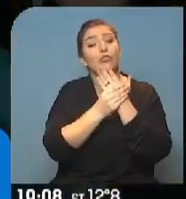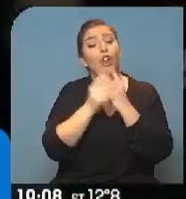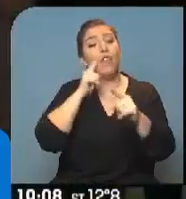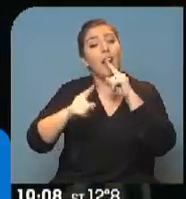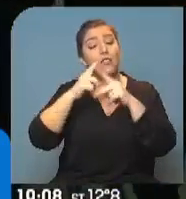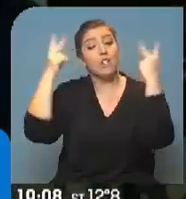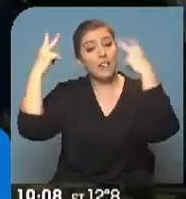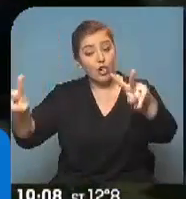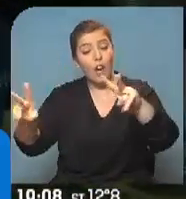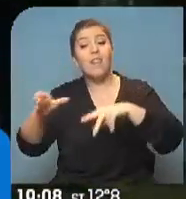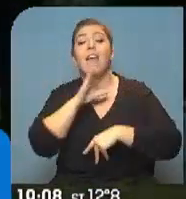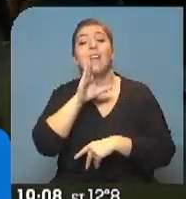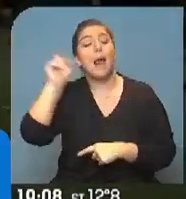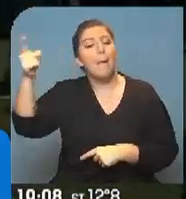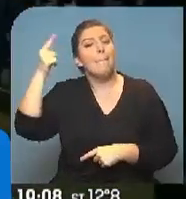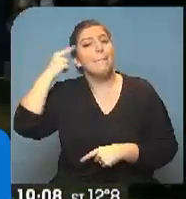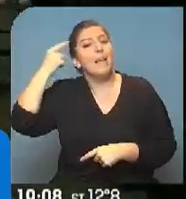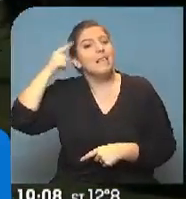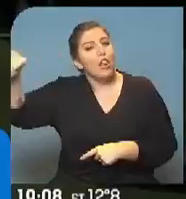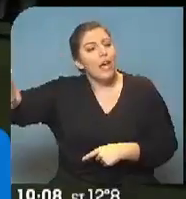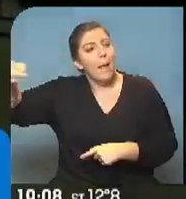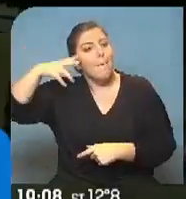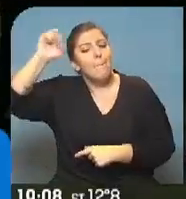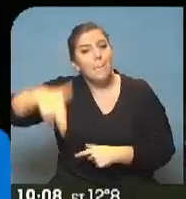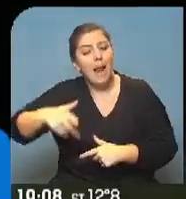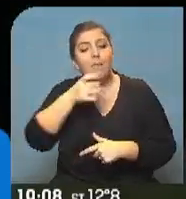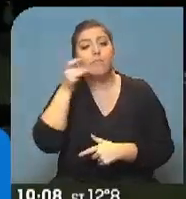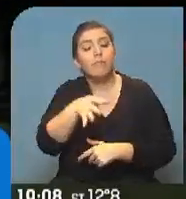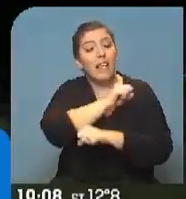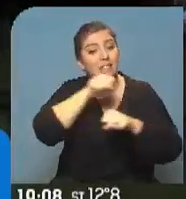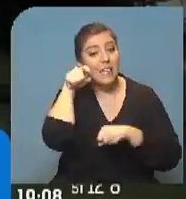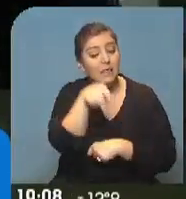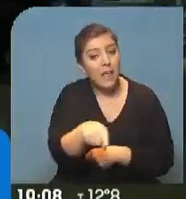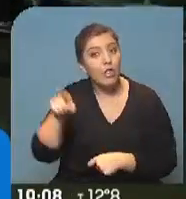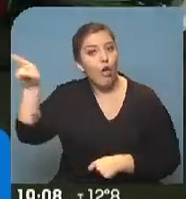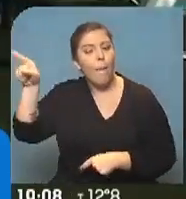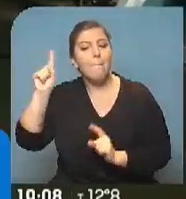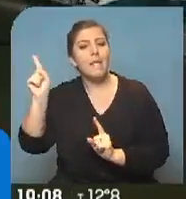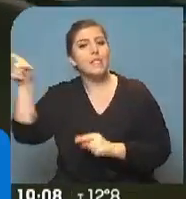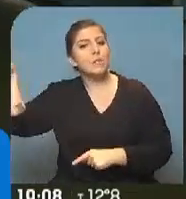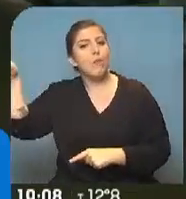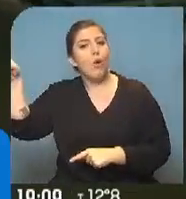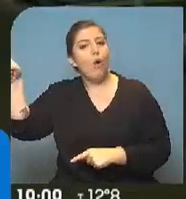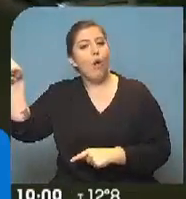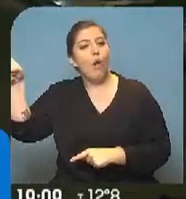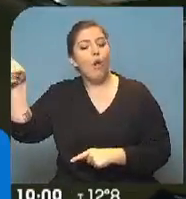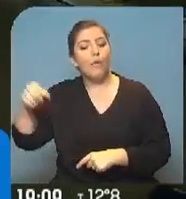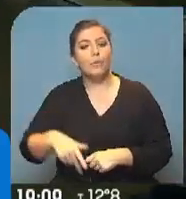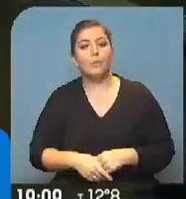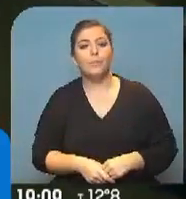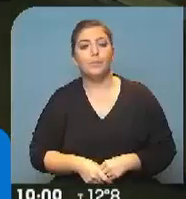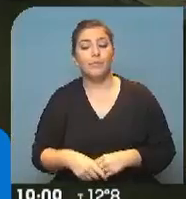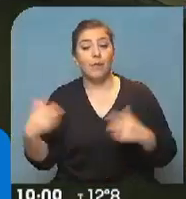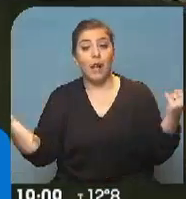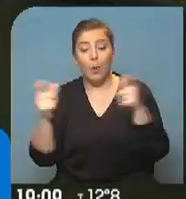uno de los principales ideólogos el autor intelectual del atentado ali akhbar alfaya ni quién velayati quien se